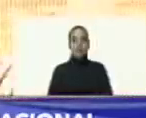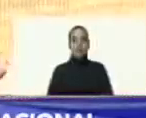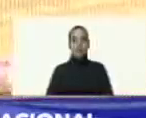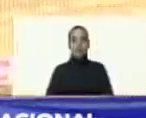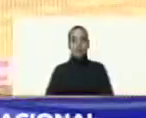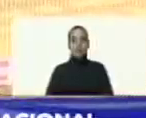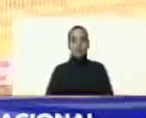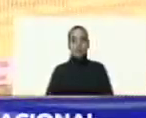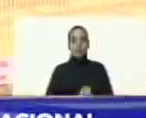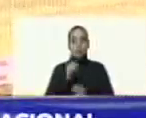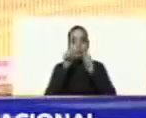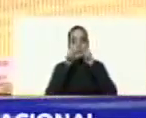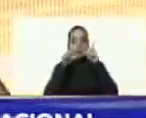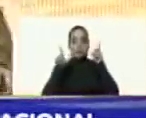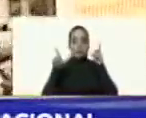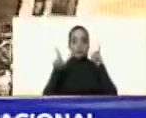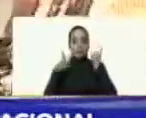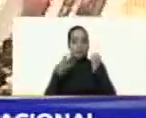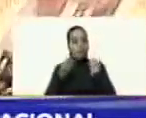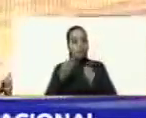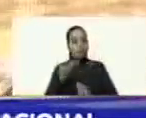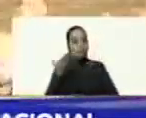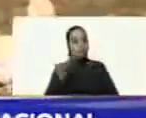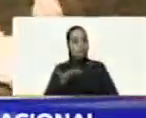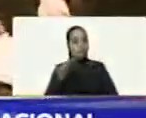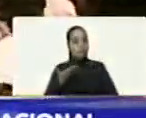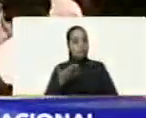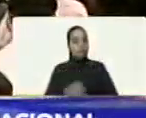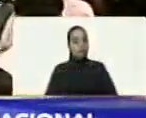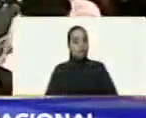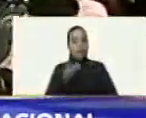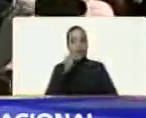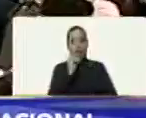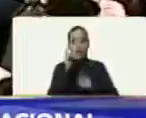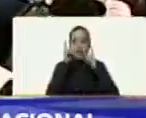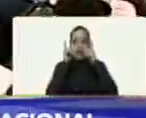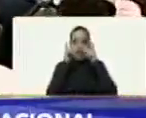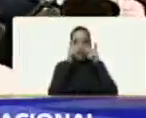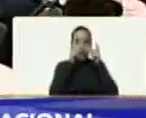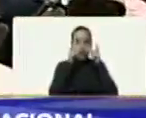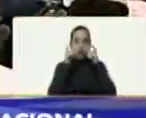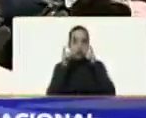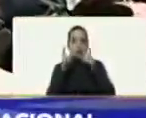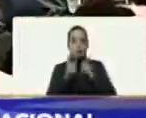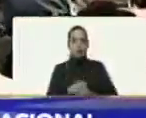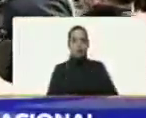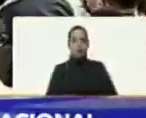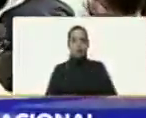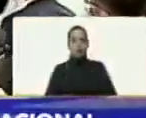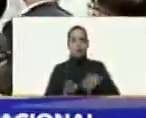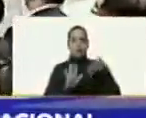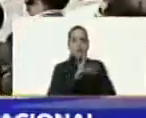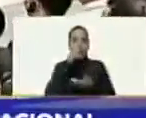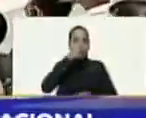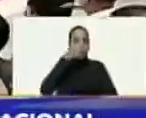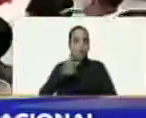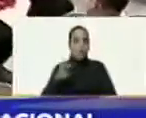Interesante, un libro que recopila material fotográfico del pueblo